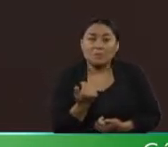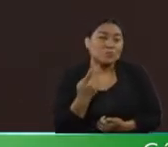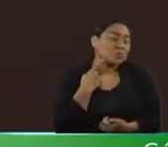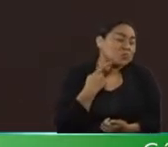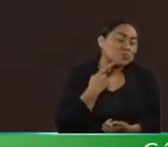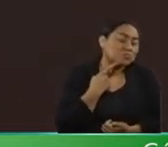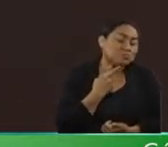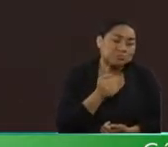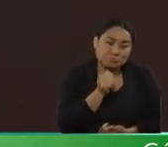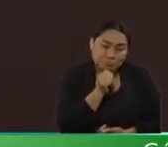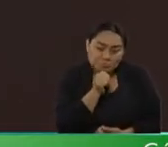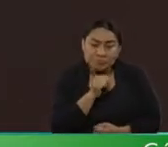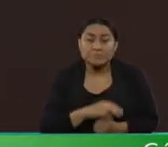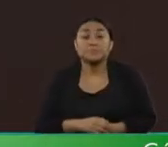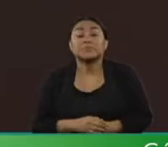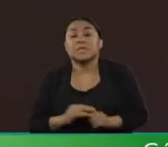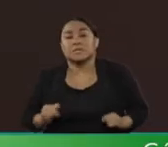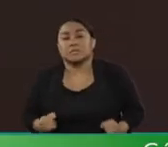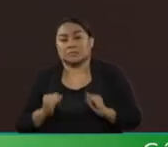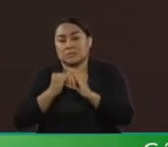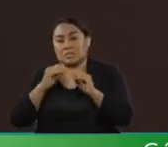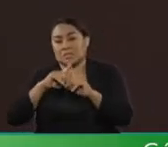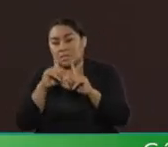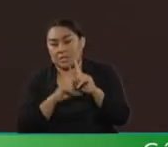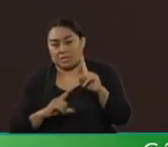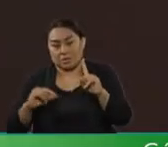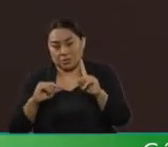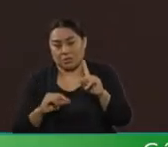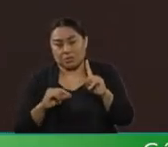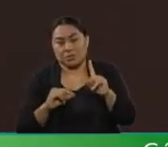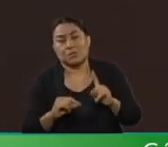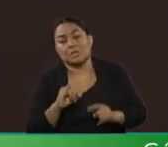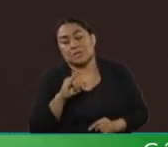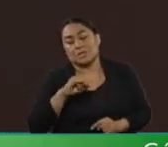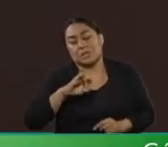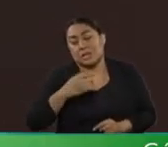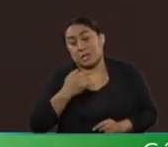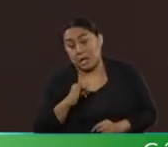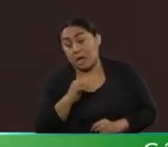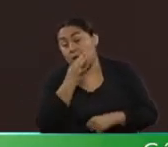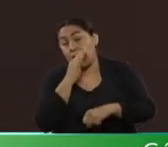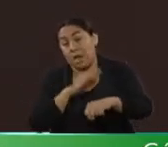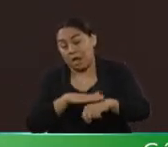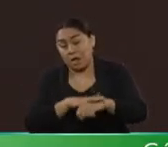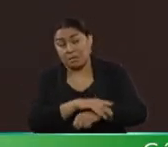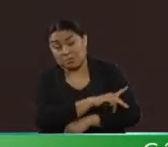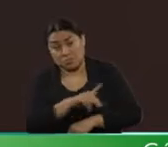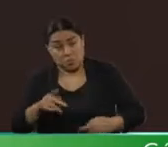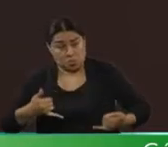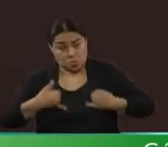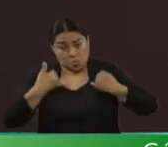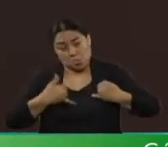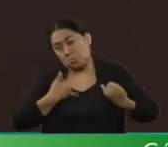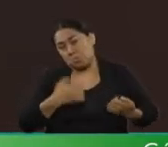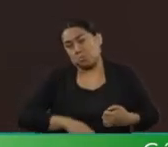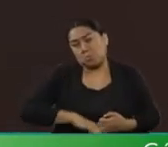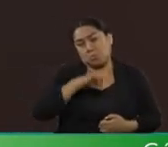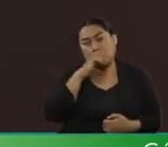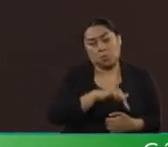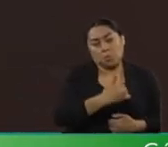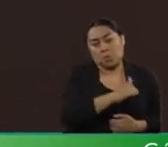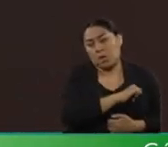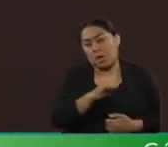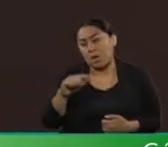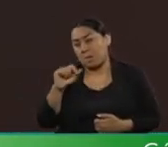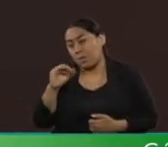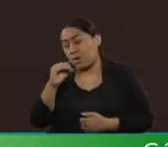político datos del Instituto Nacional de estadística y geografía señala que los jóvenes entre los 12 y 29